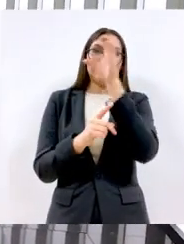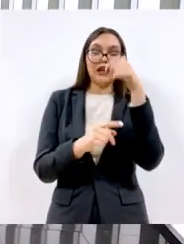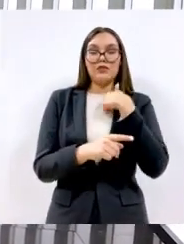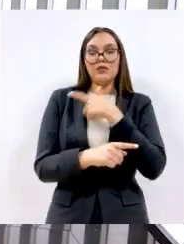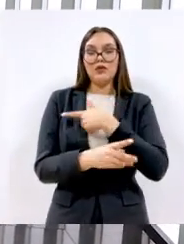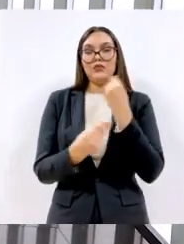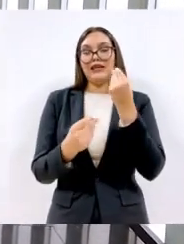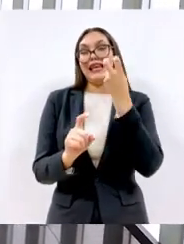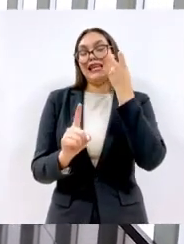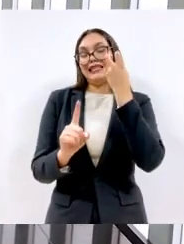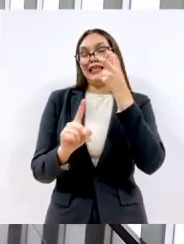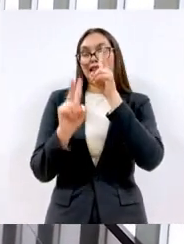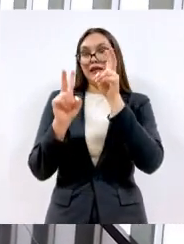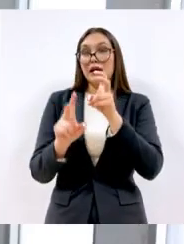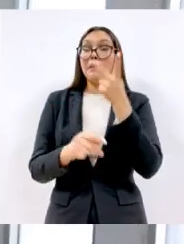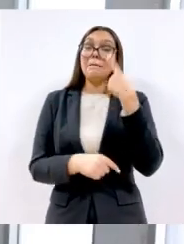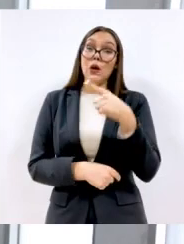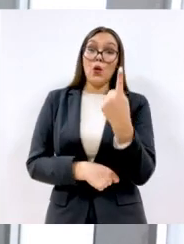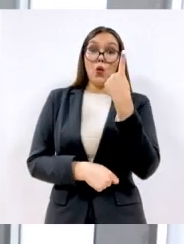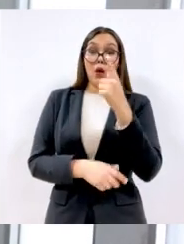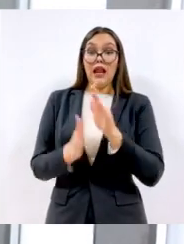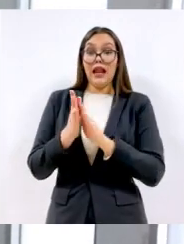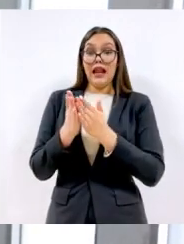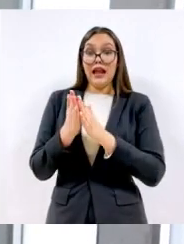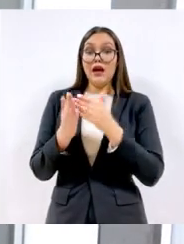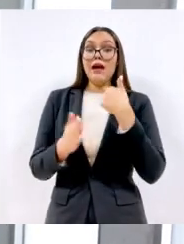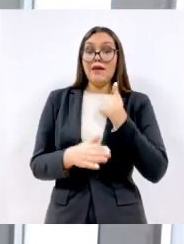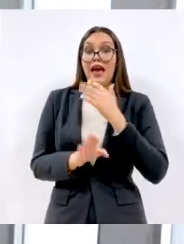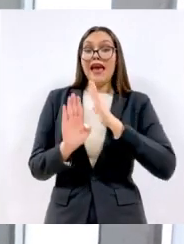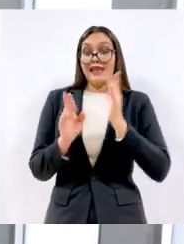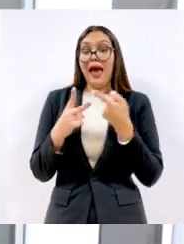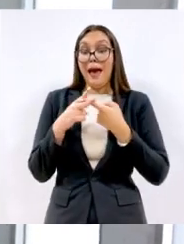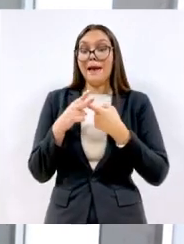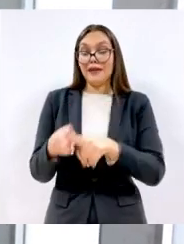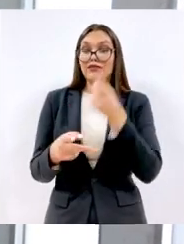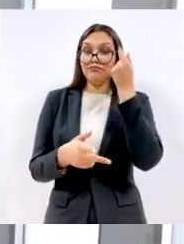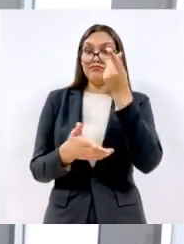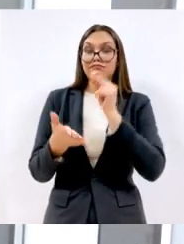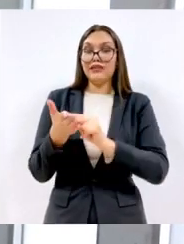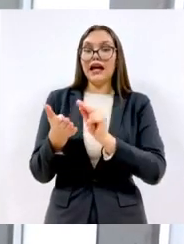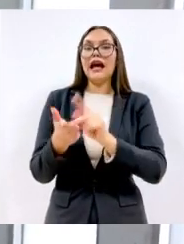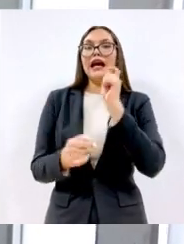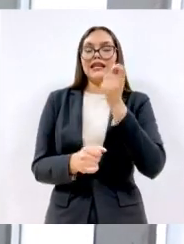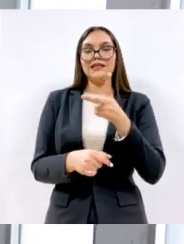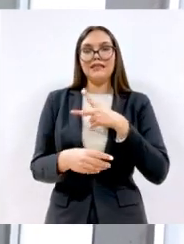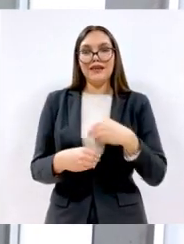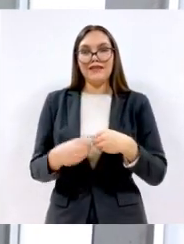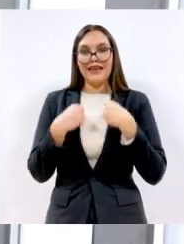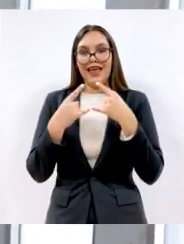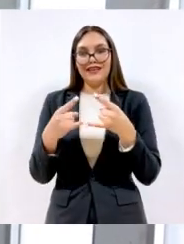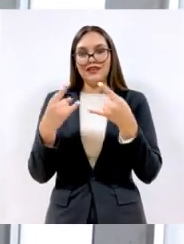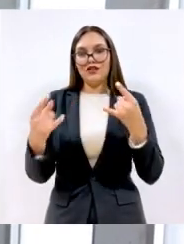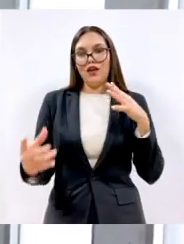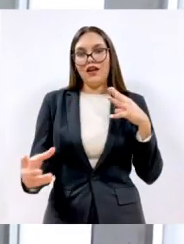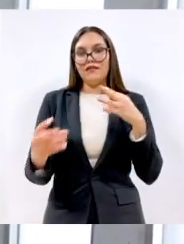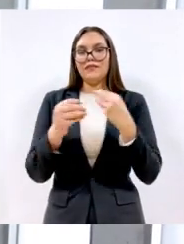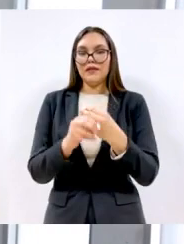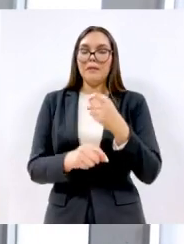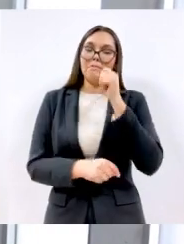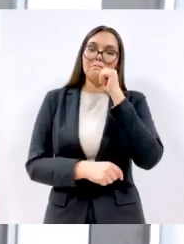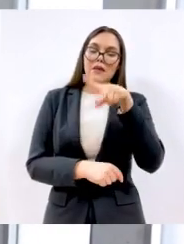gusta mucho, pero hay que estudiar mucho para eso. Pero un libro que sí ya comencé es mi